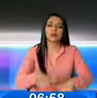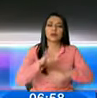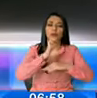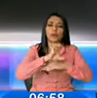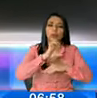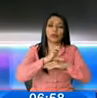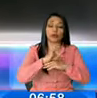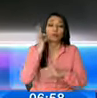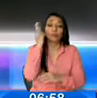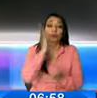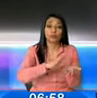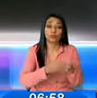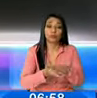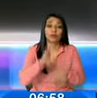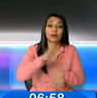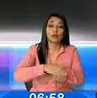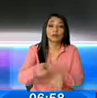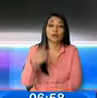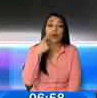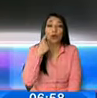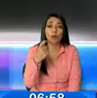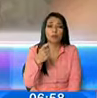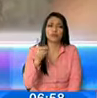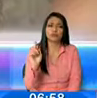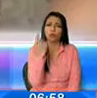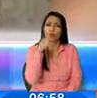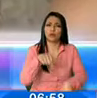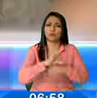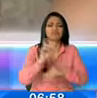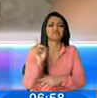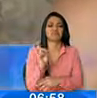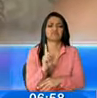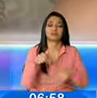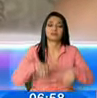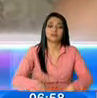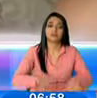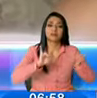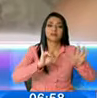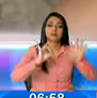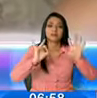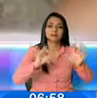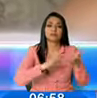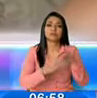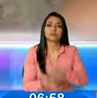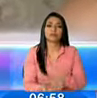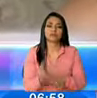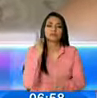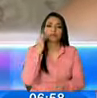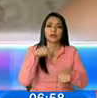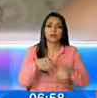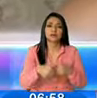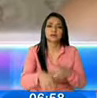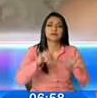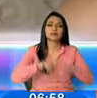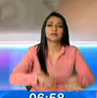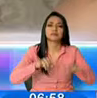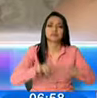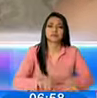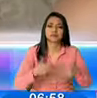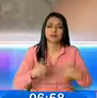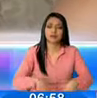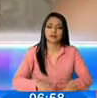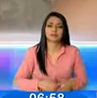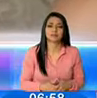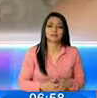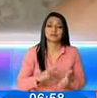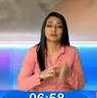el femicidio no es un tema aislado. En Ecuador, donde hay 67 mujeres muertas solo en estos 6 meses, lo cual